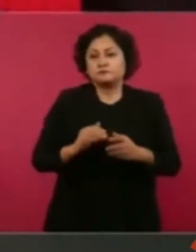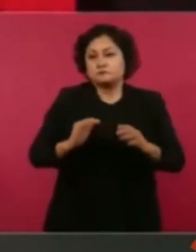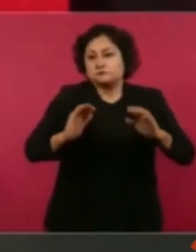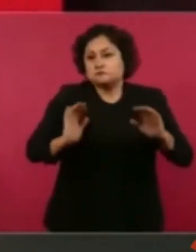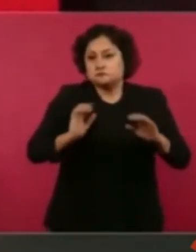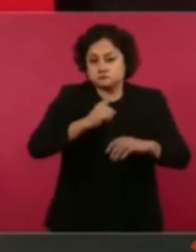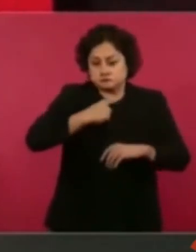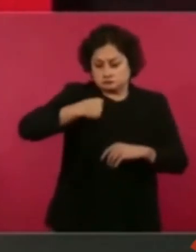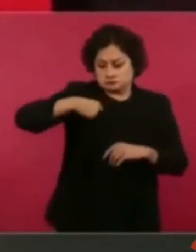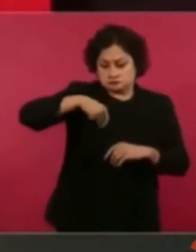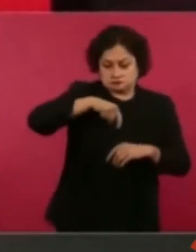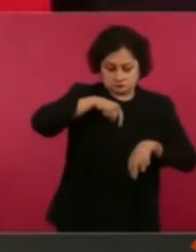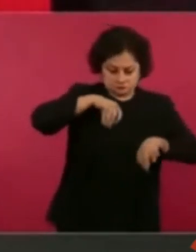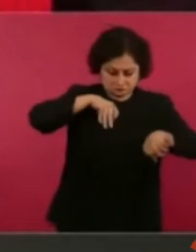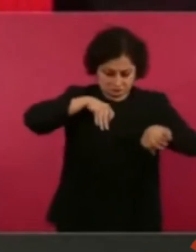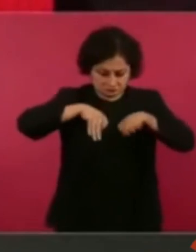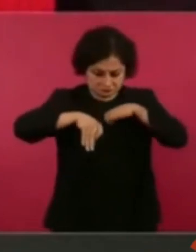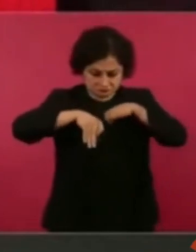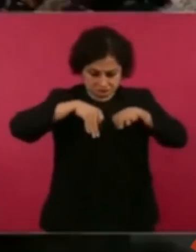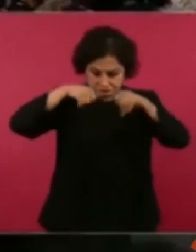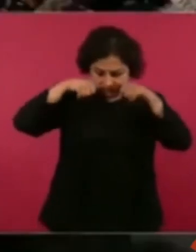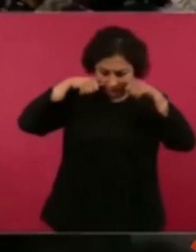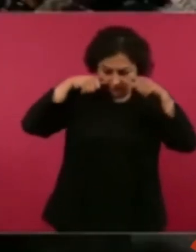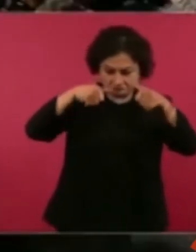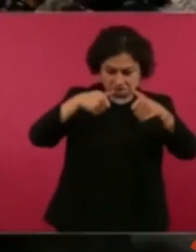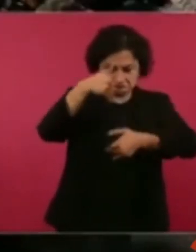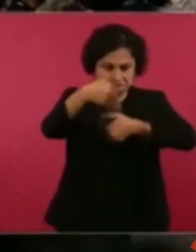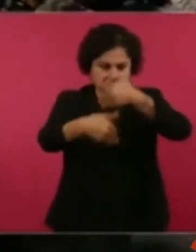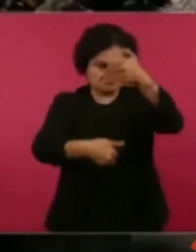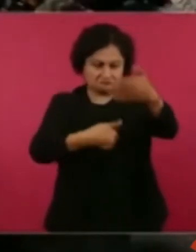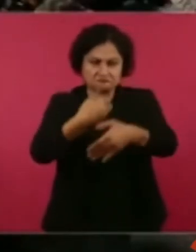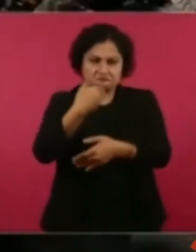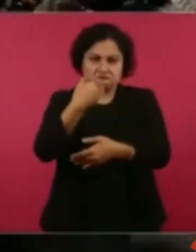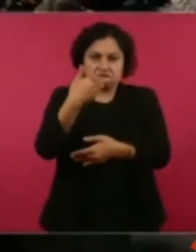trabajando bien en materia de cooperación económica.